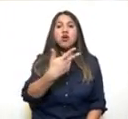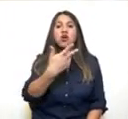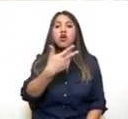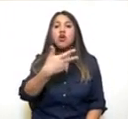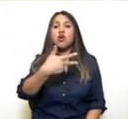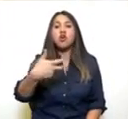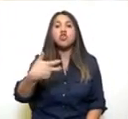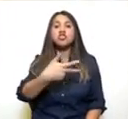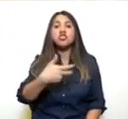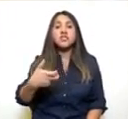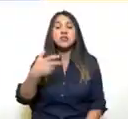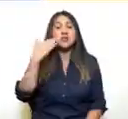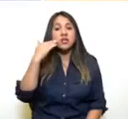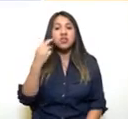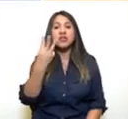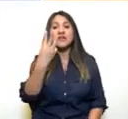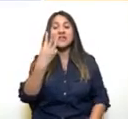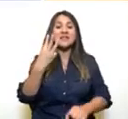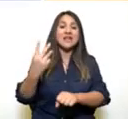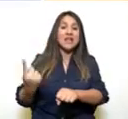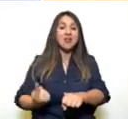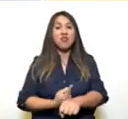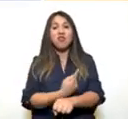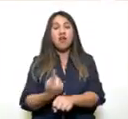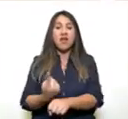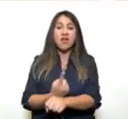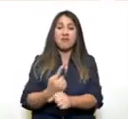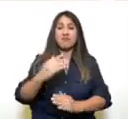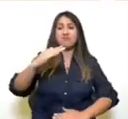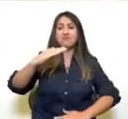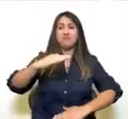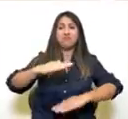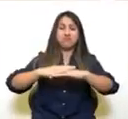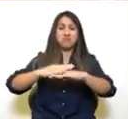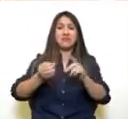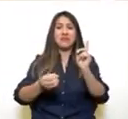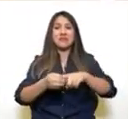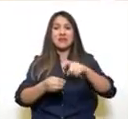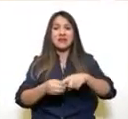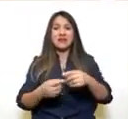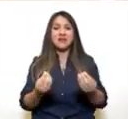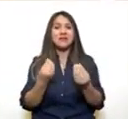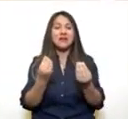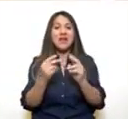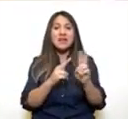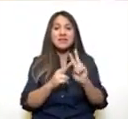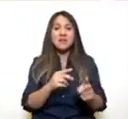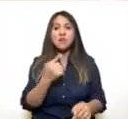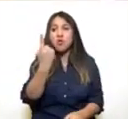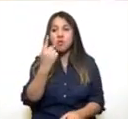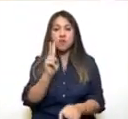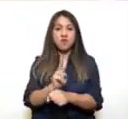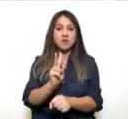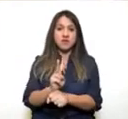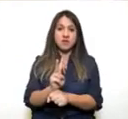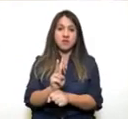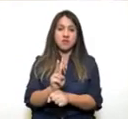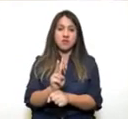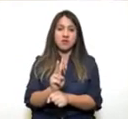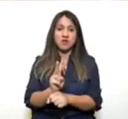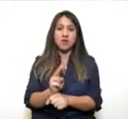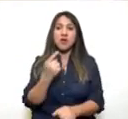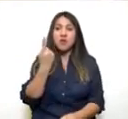en tres horas se repletaron que hacíamos con un profesor que hacíamos con